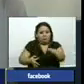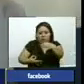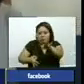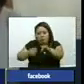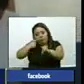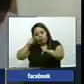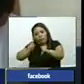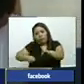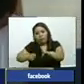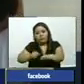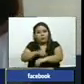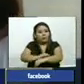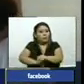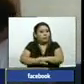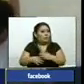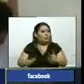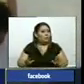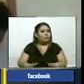de captura.